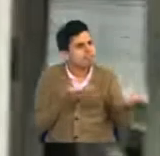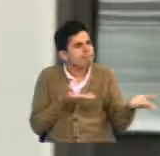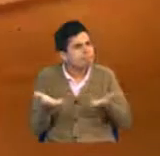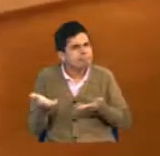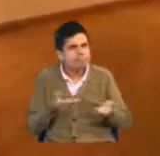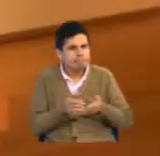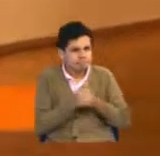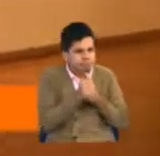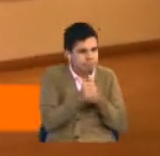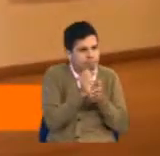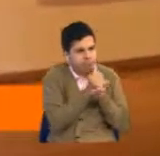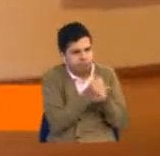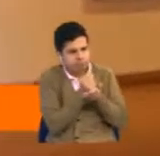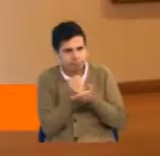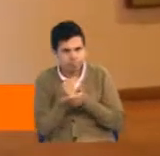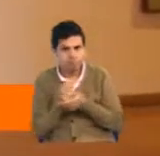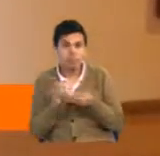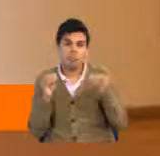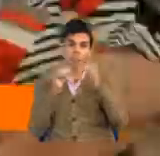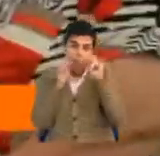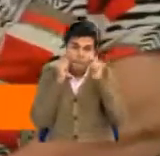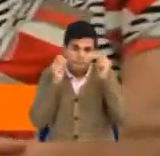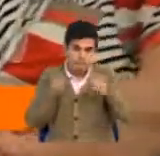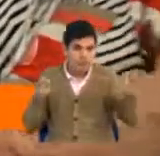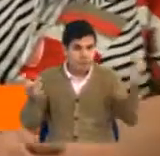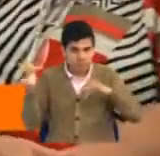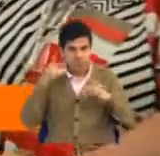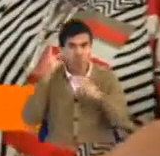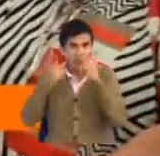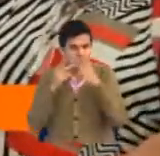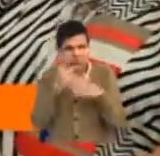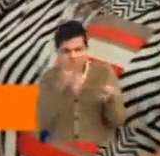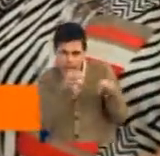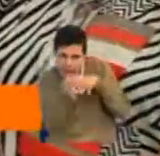transeúntes y además brindar a los visitantes atención personalizada.